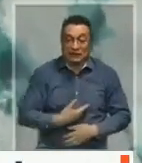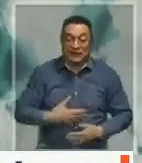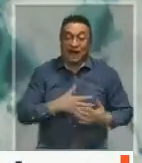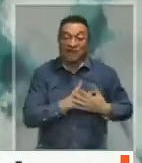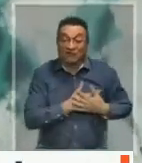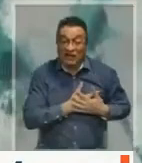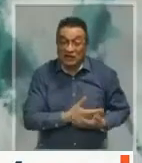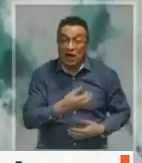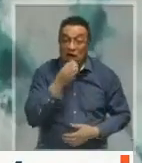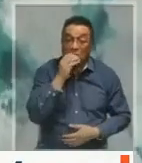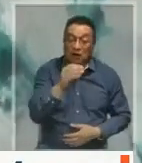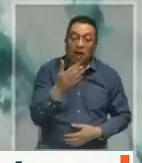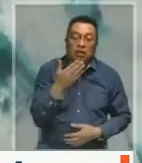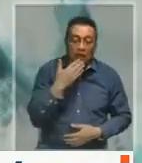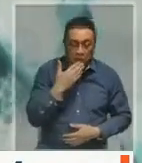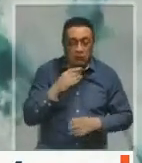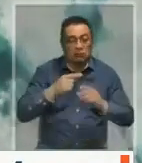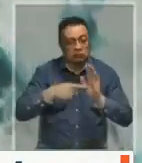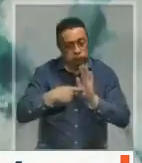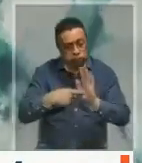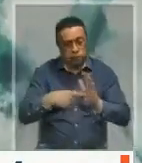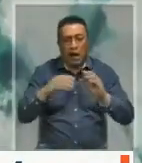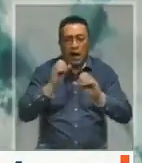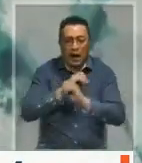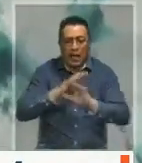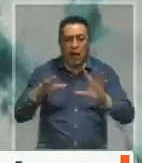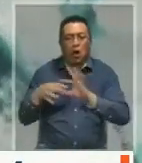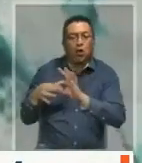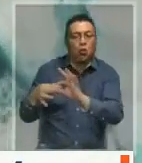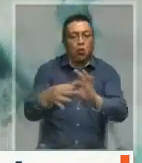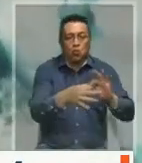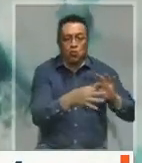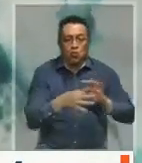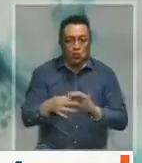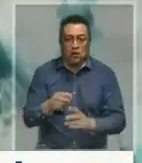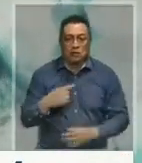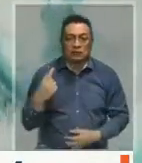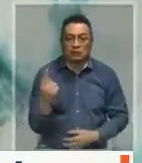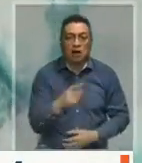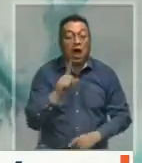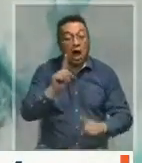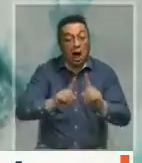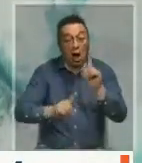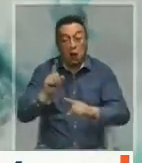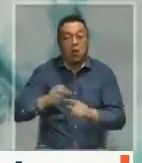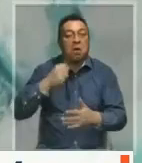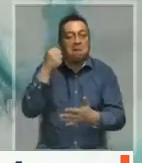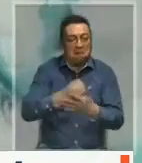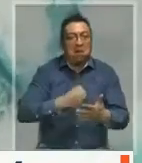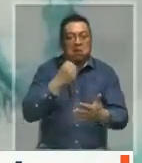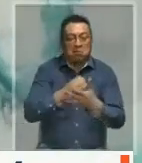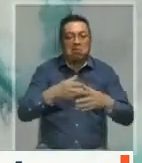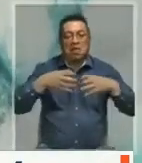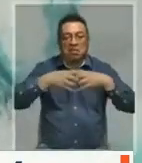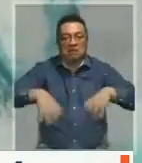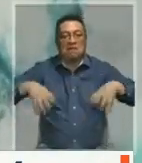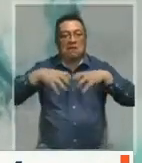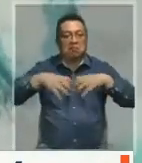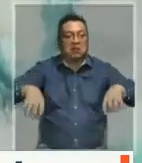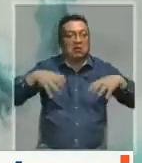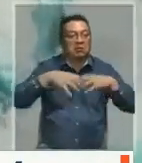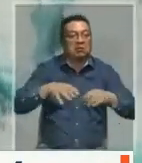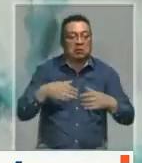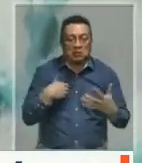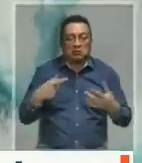Bachelet para dar una señal clara de unidad de las fuerzas progresistas, hayan algunos que insistan en dividir al oficialismo para la